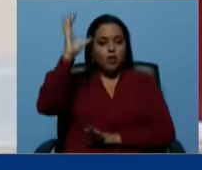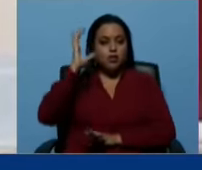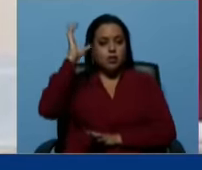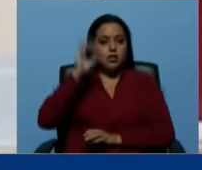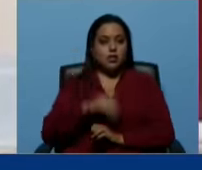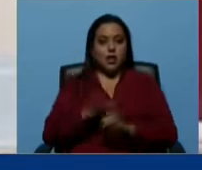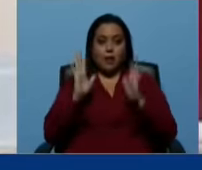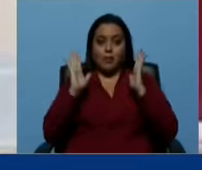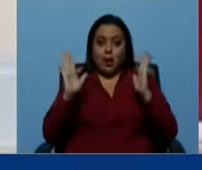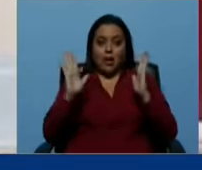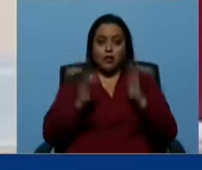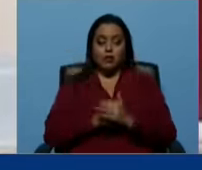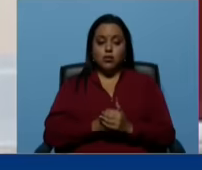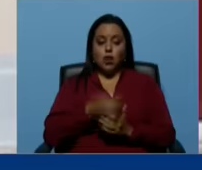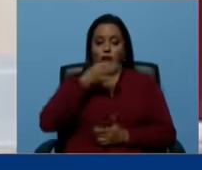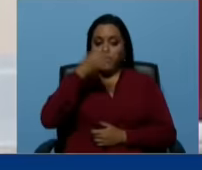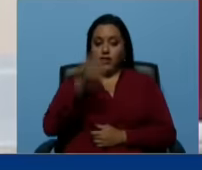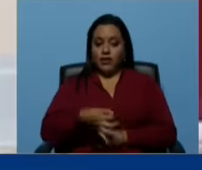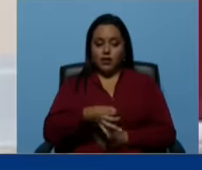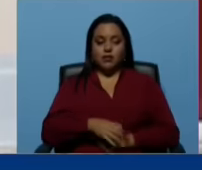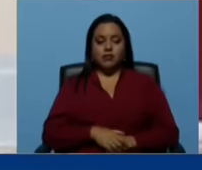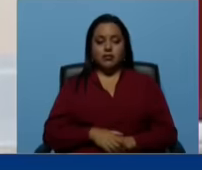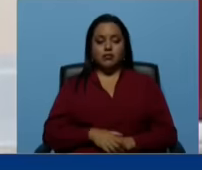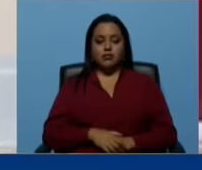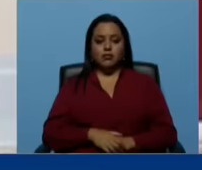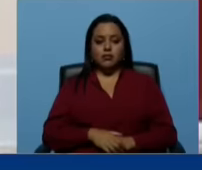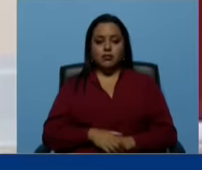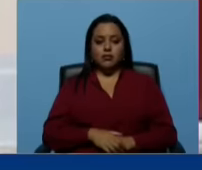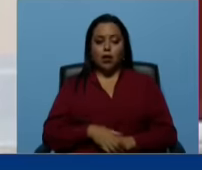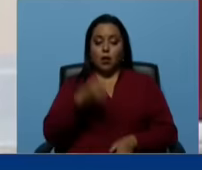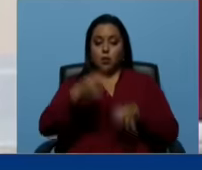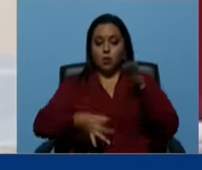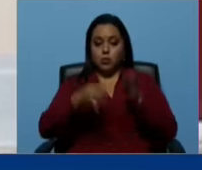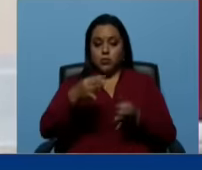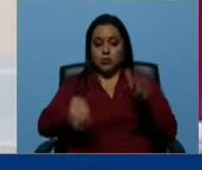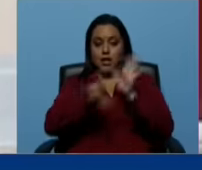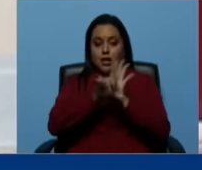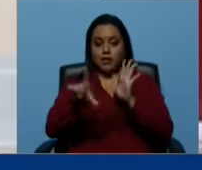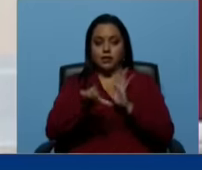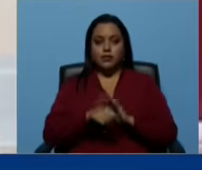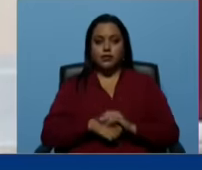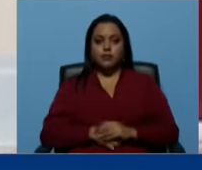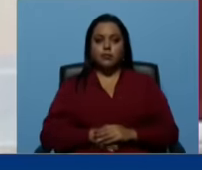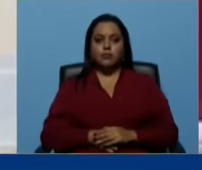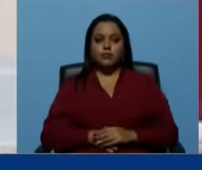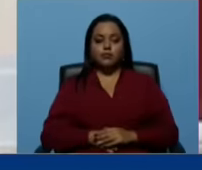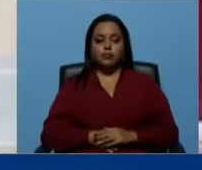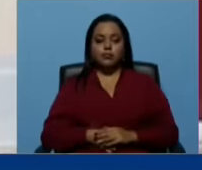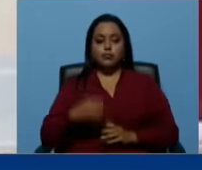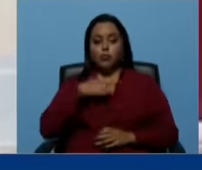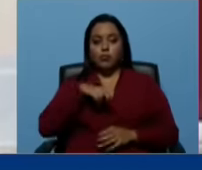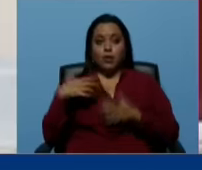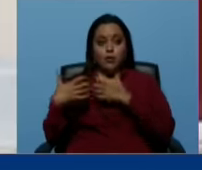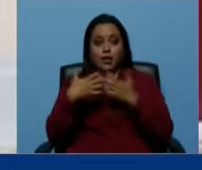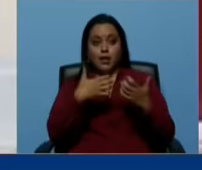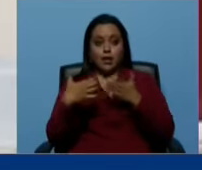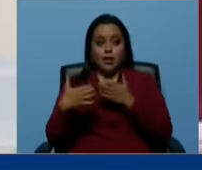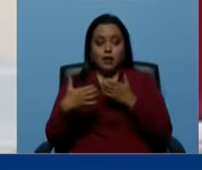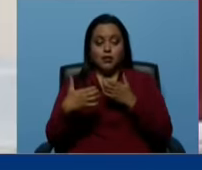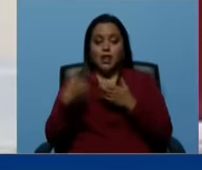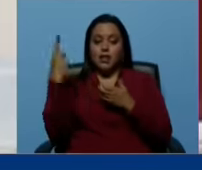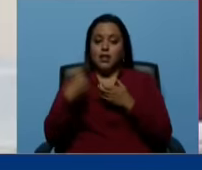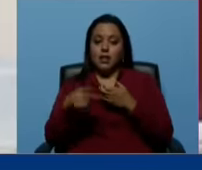las manos, con la verdad, con la justicia, con la ley. Nuestra batalla es con la